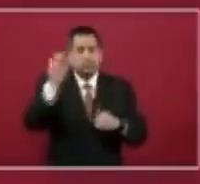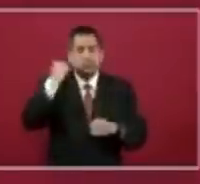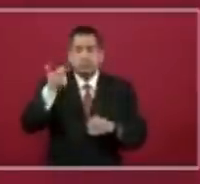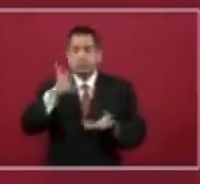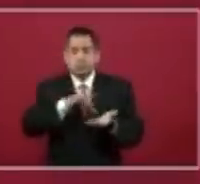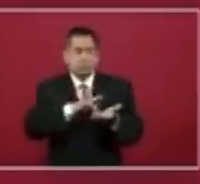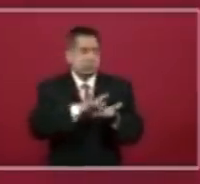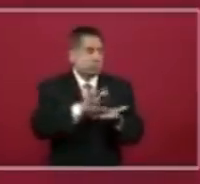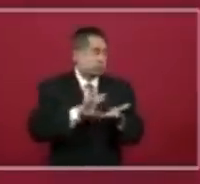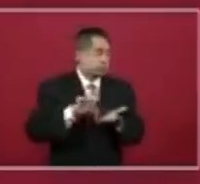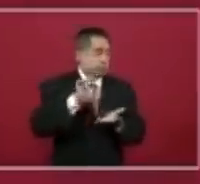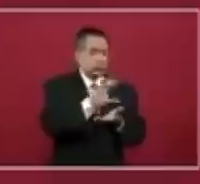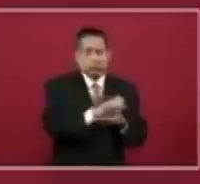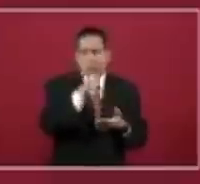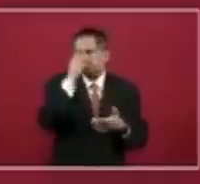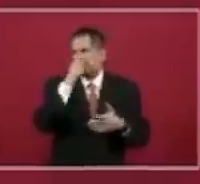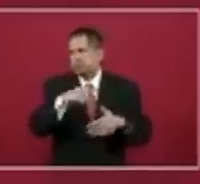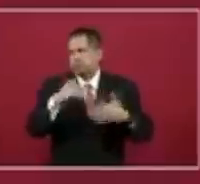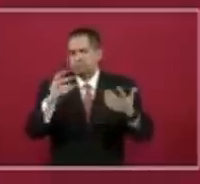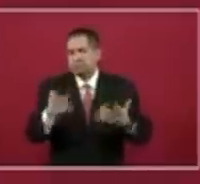apoyos para